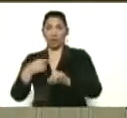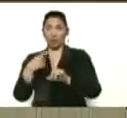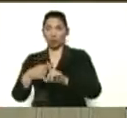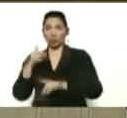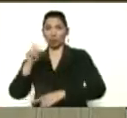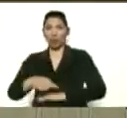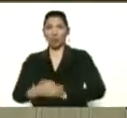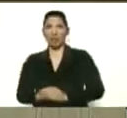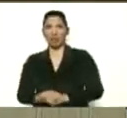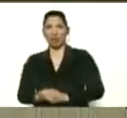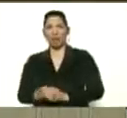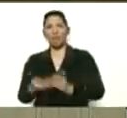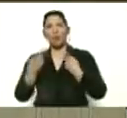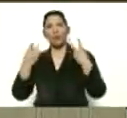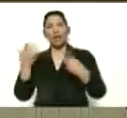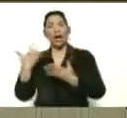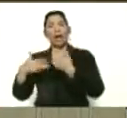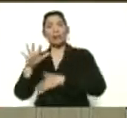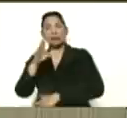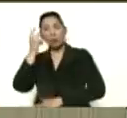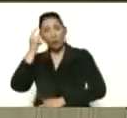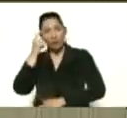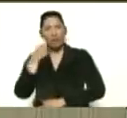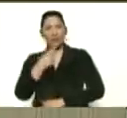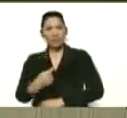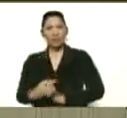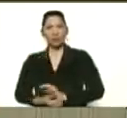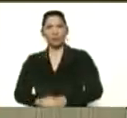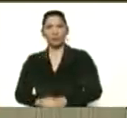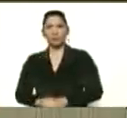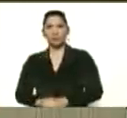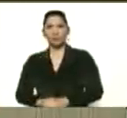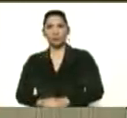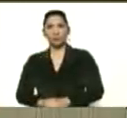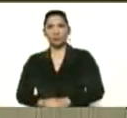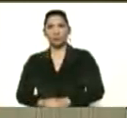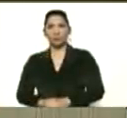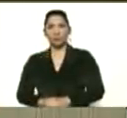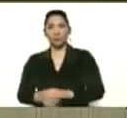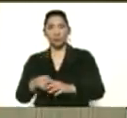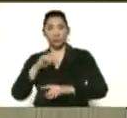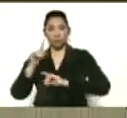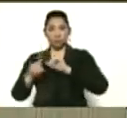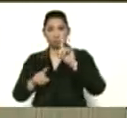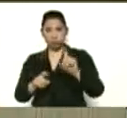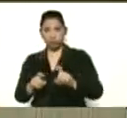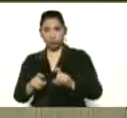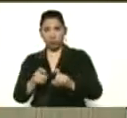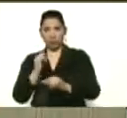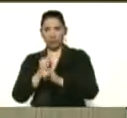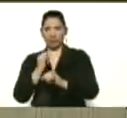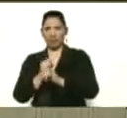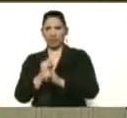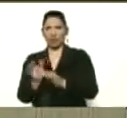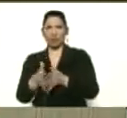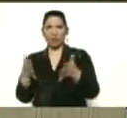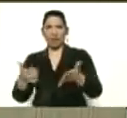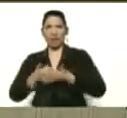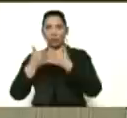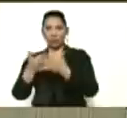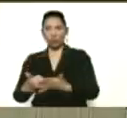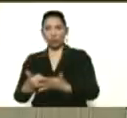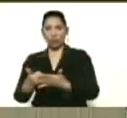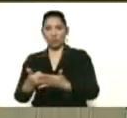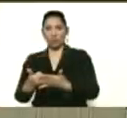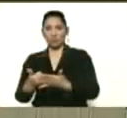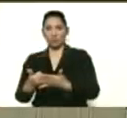días un reportaje diciendo que las encuestas por internet son de gran ayuda, de singular